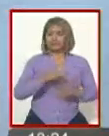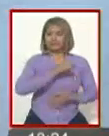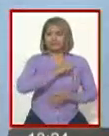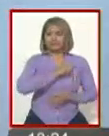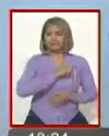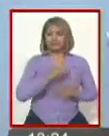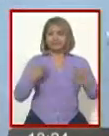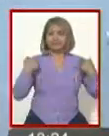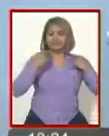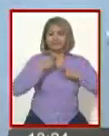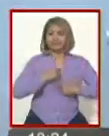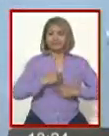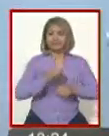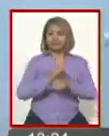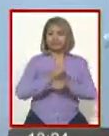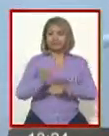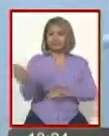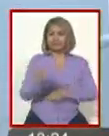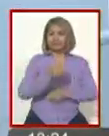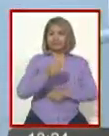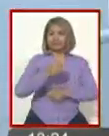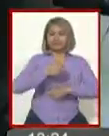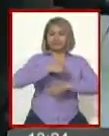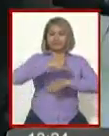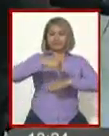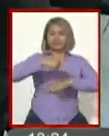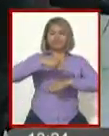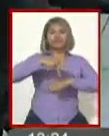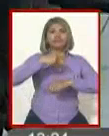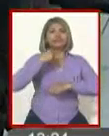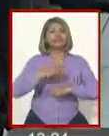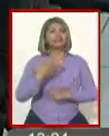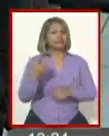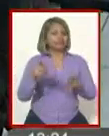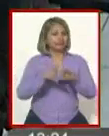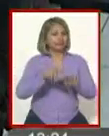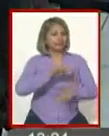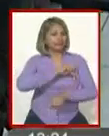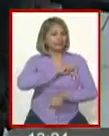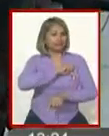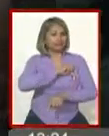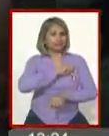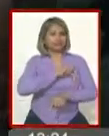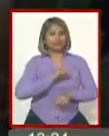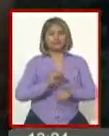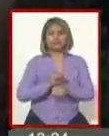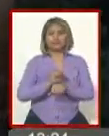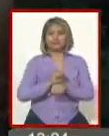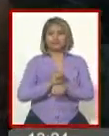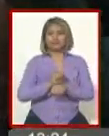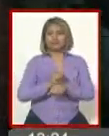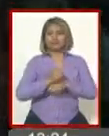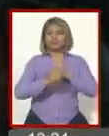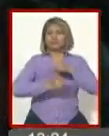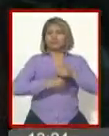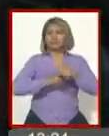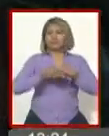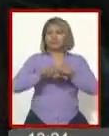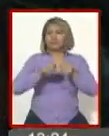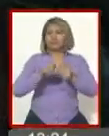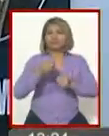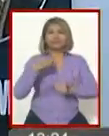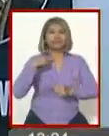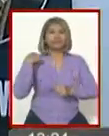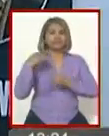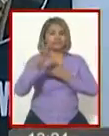la policía condecorada trabaja como patrullera de la Pampa de la Isla, donde también un policía en el ejercicio de sus labores sufrió la fractura de su